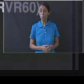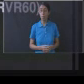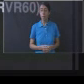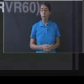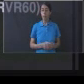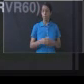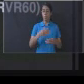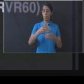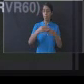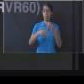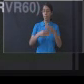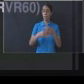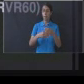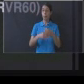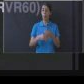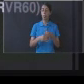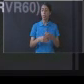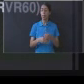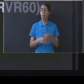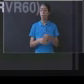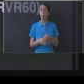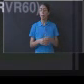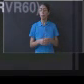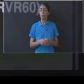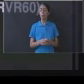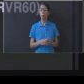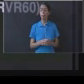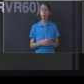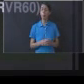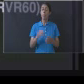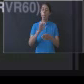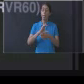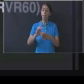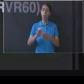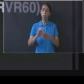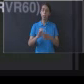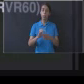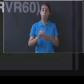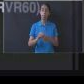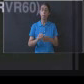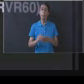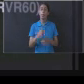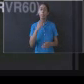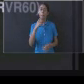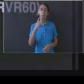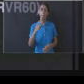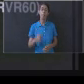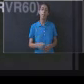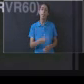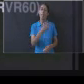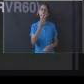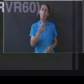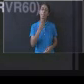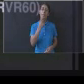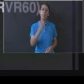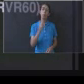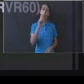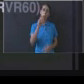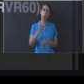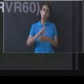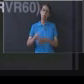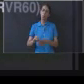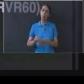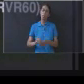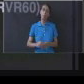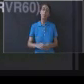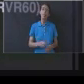Entonces, hay cosas que nos molestian. A veces decimos una cosa, a veces decimos otra. Nuestra forma de pensar